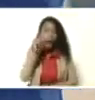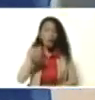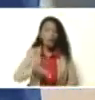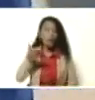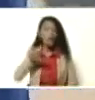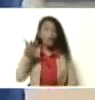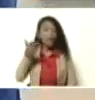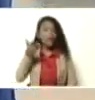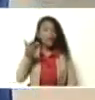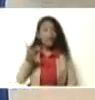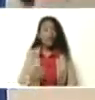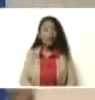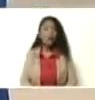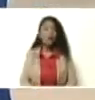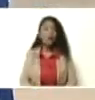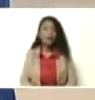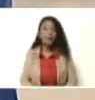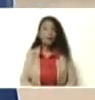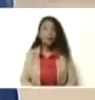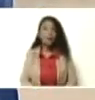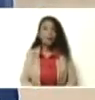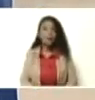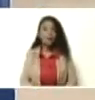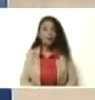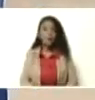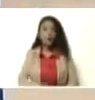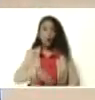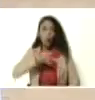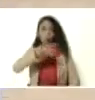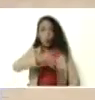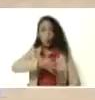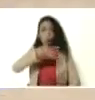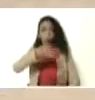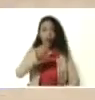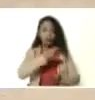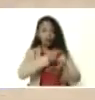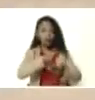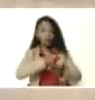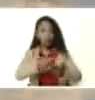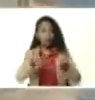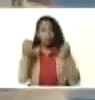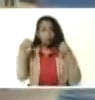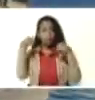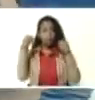cronista de la patria, orador, escritor, ensayista.